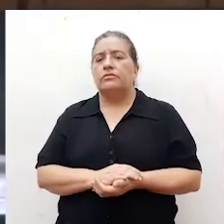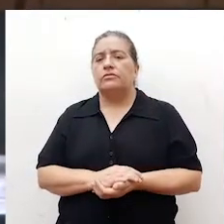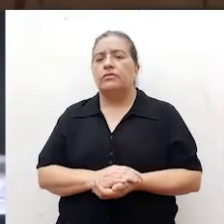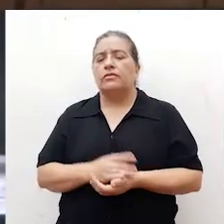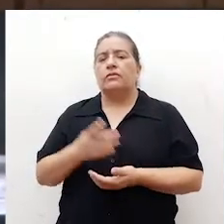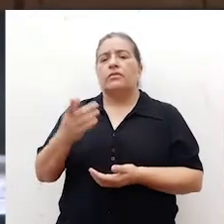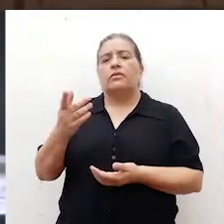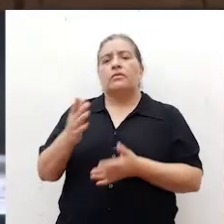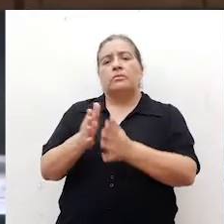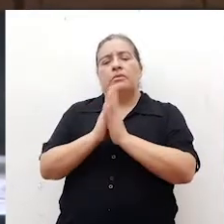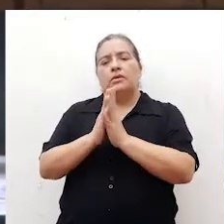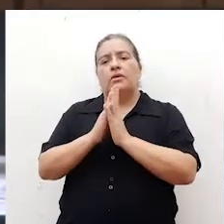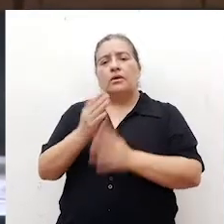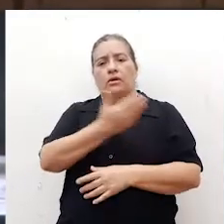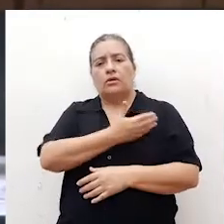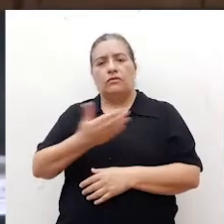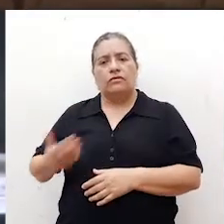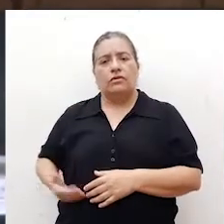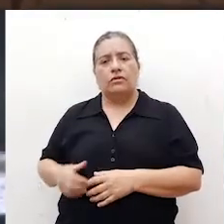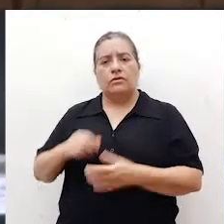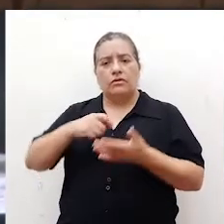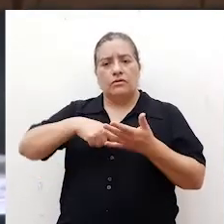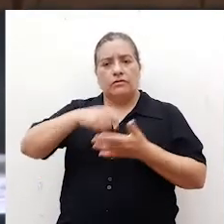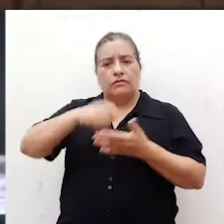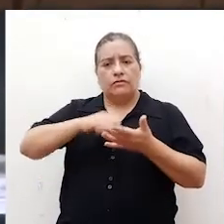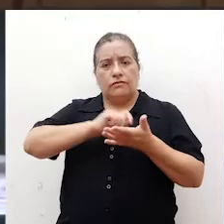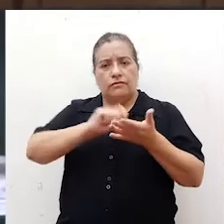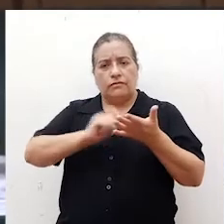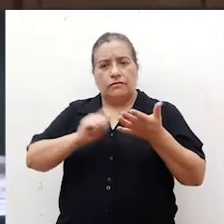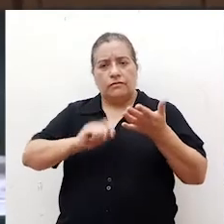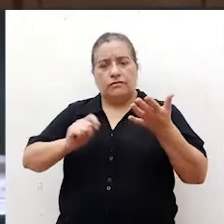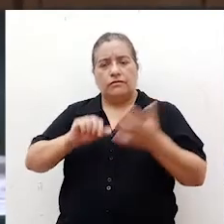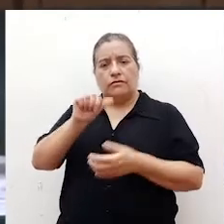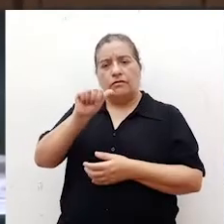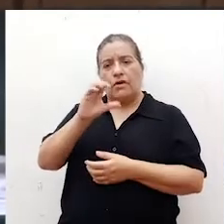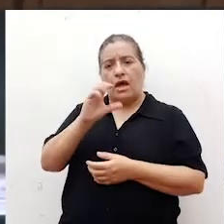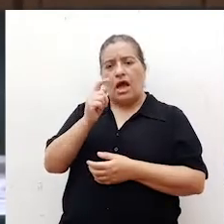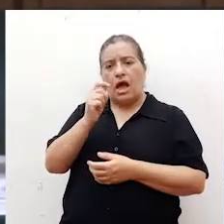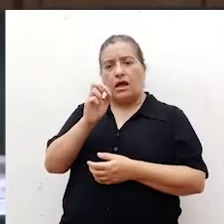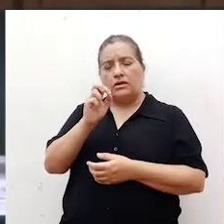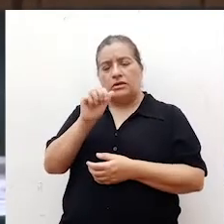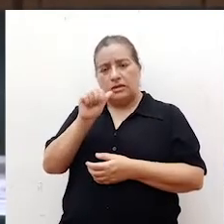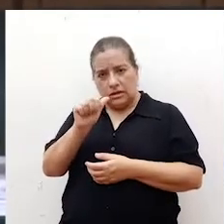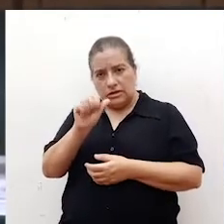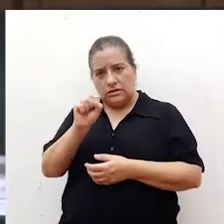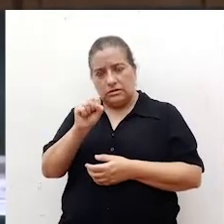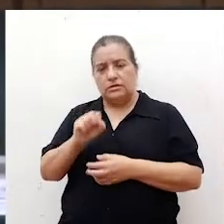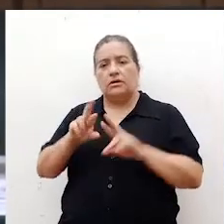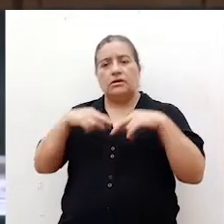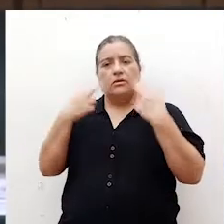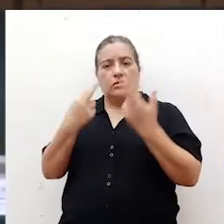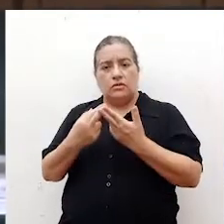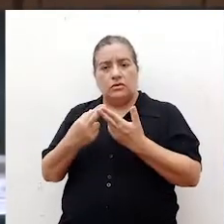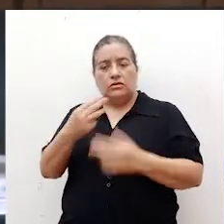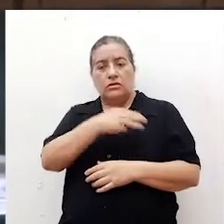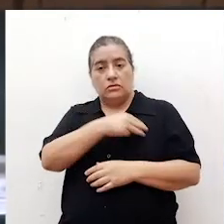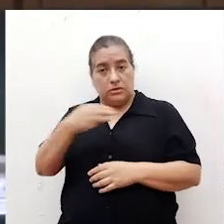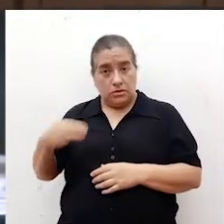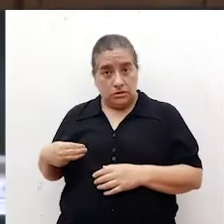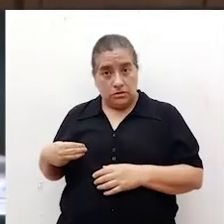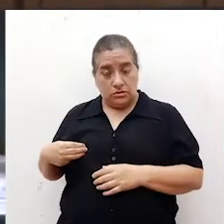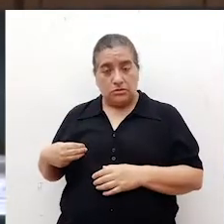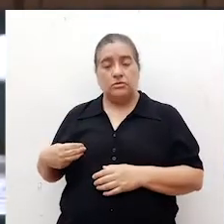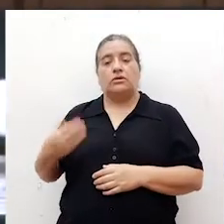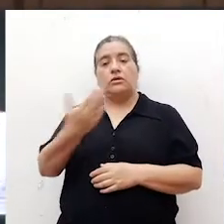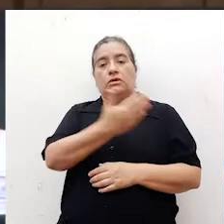nuestras decisiones respecto a supervisiones o a mayor pedido de información. En relación a la del Consejo